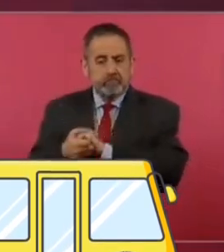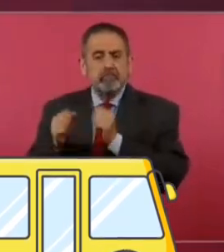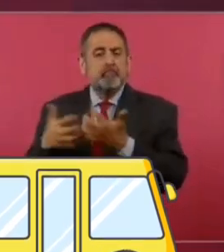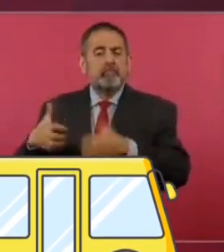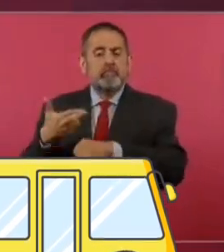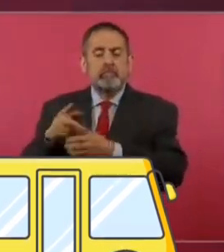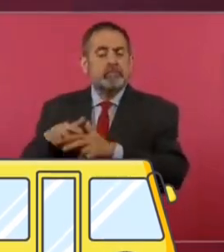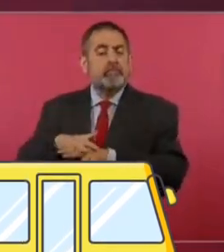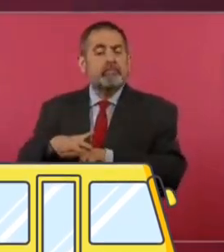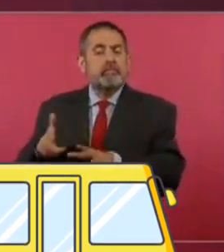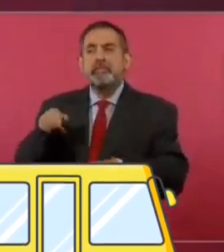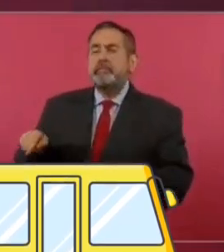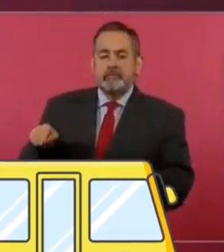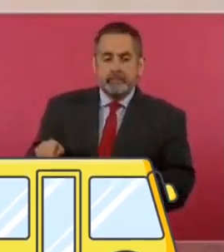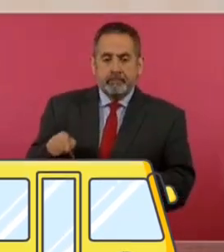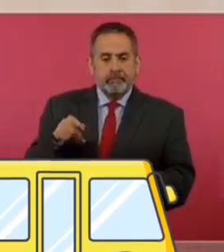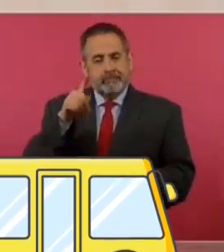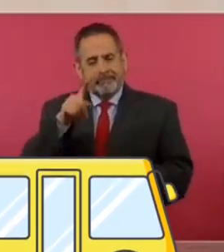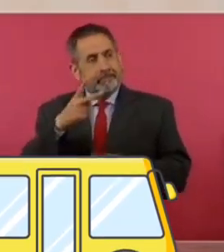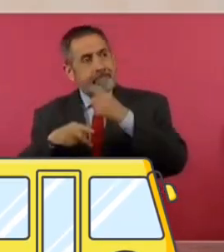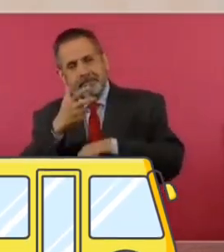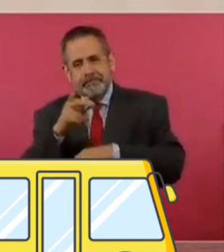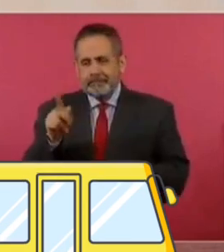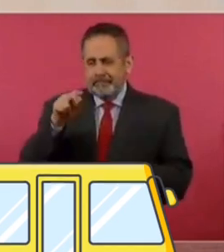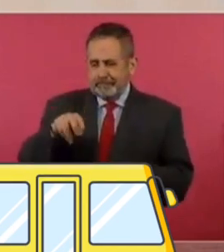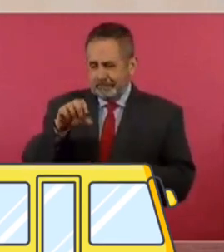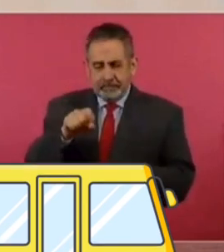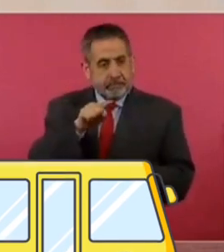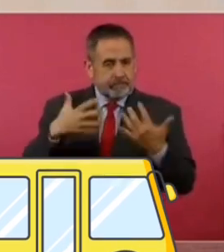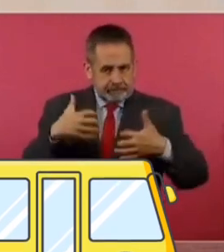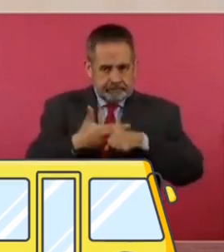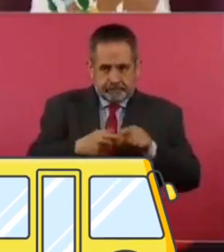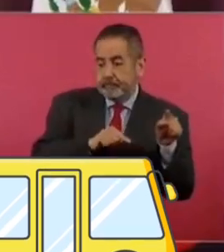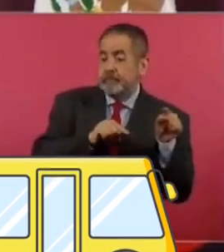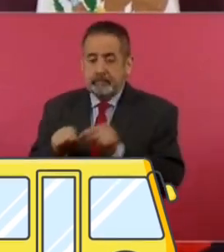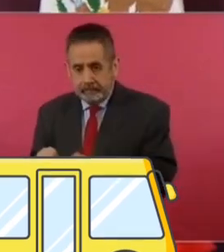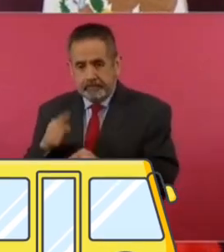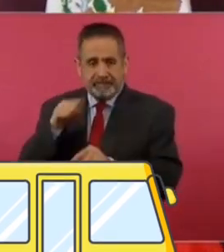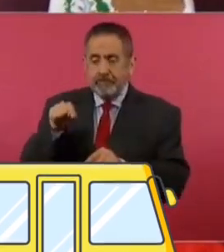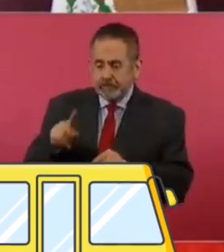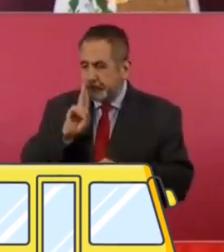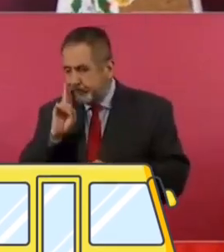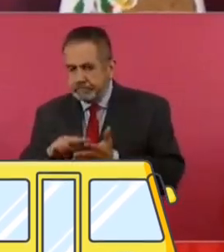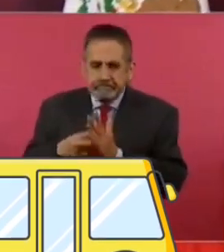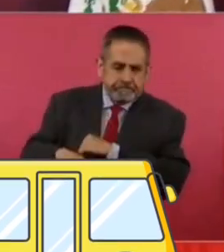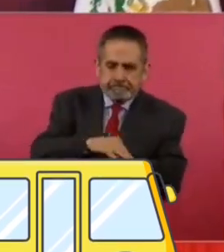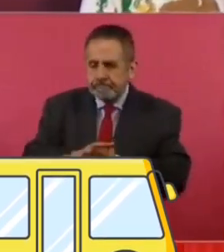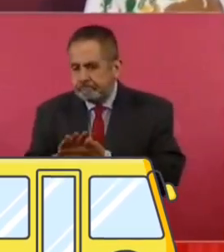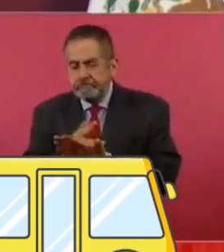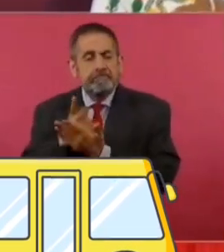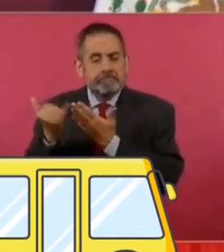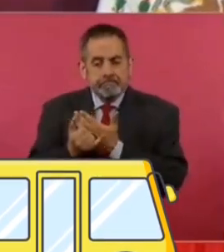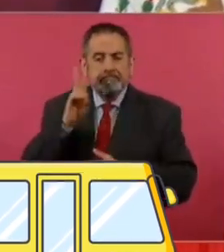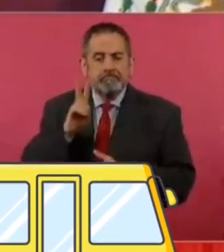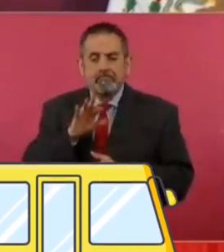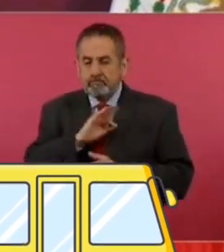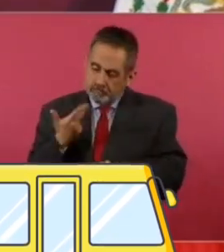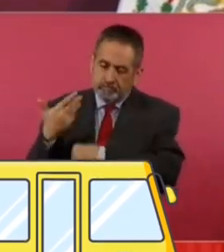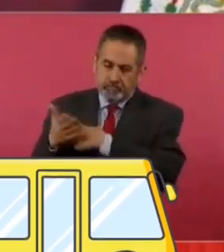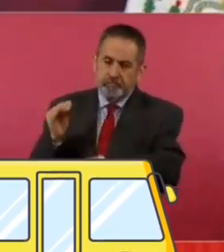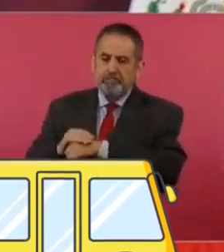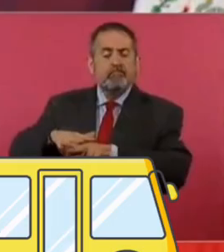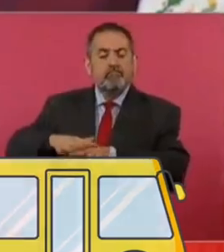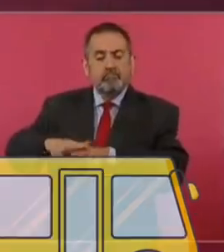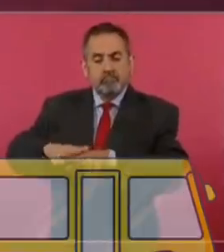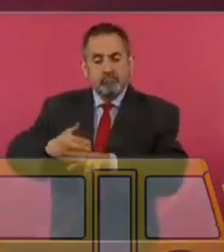la empresa ferroviaria de Kansas para empezar a elaborar el proyecto para la construcción